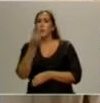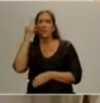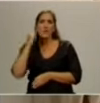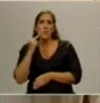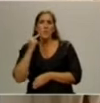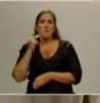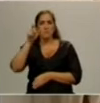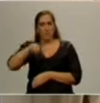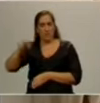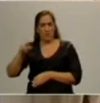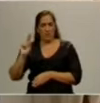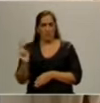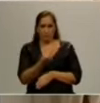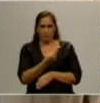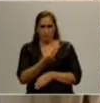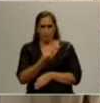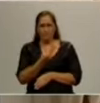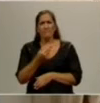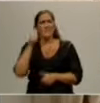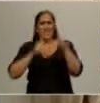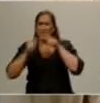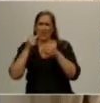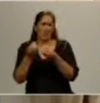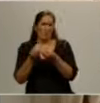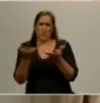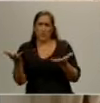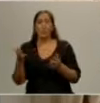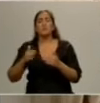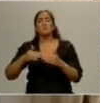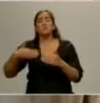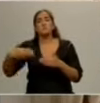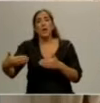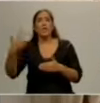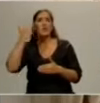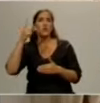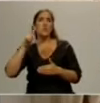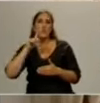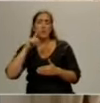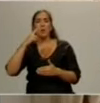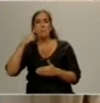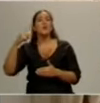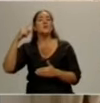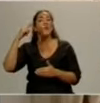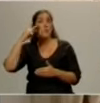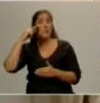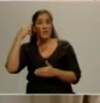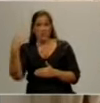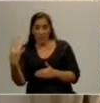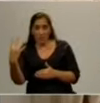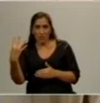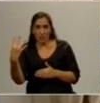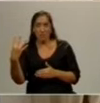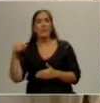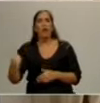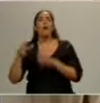de 29 personas y un sinfín de heridos. Y más tarde, el 18 de julio de 1994,